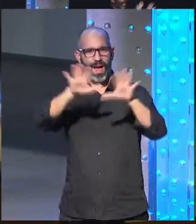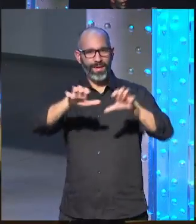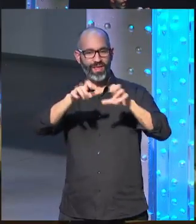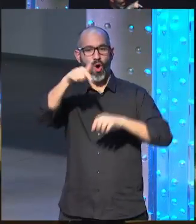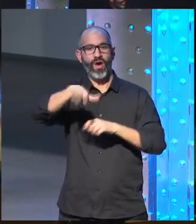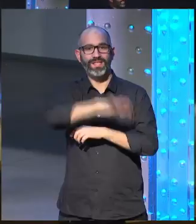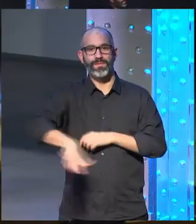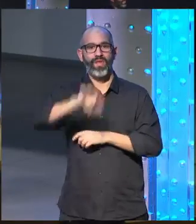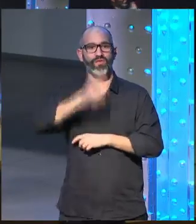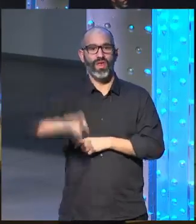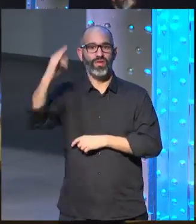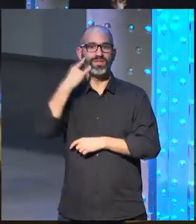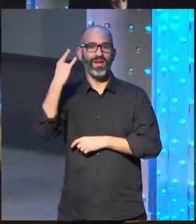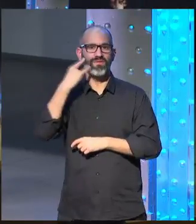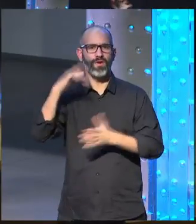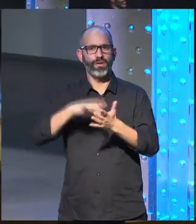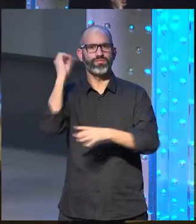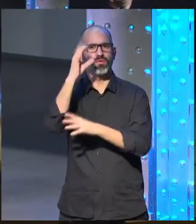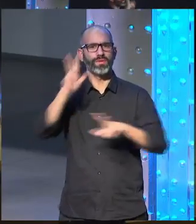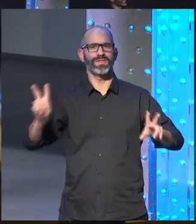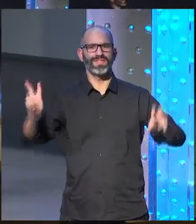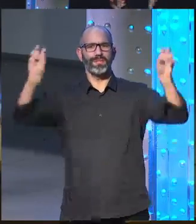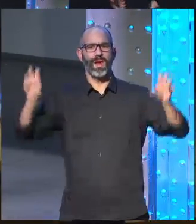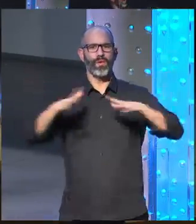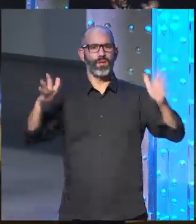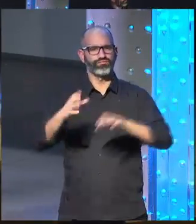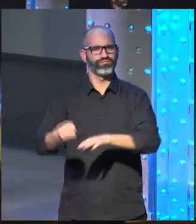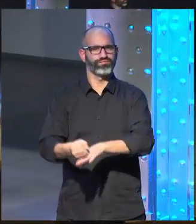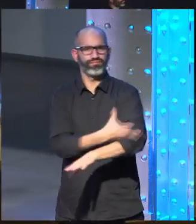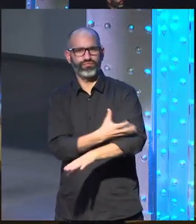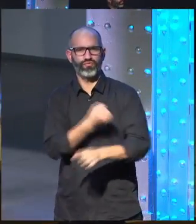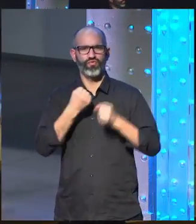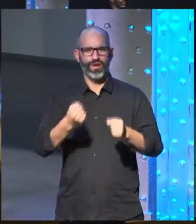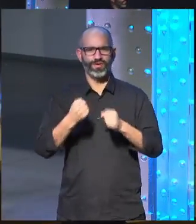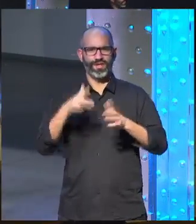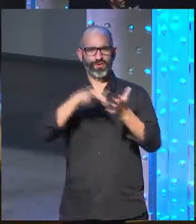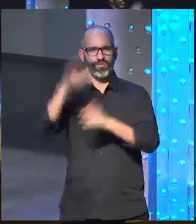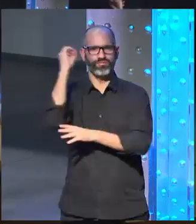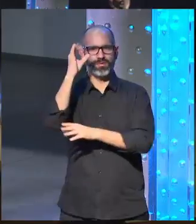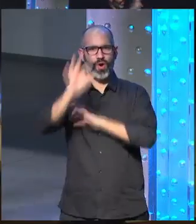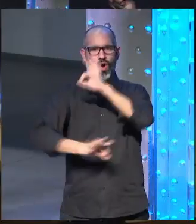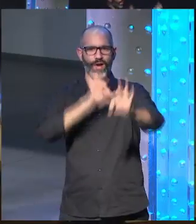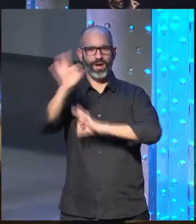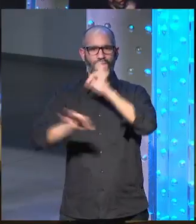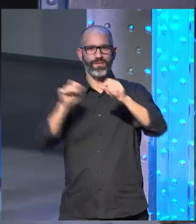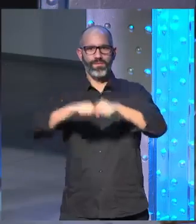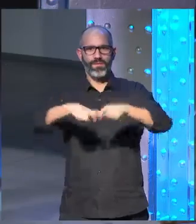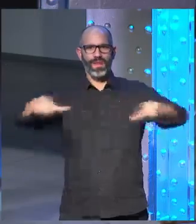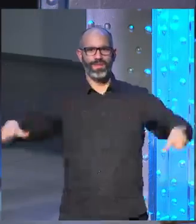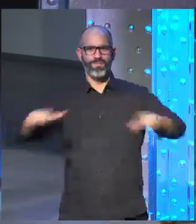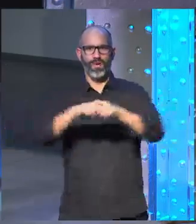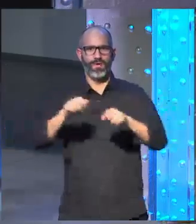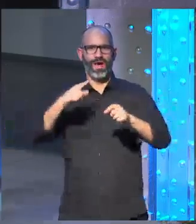el espacio Fundación Telefónica sube el telón para hablar de un tema apasionante en este acto organizado por la